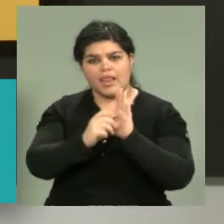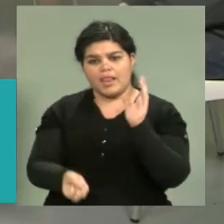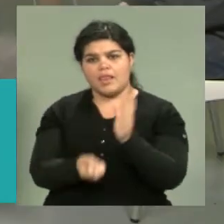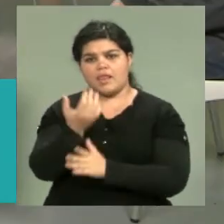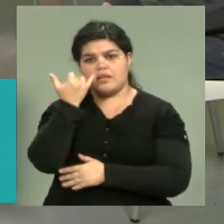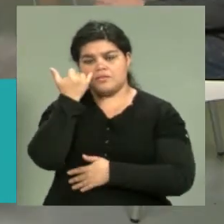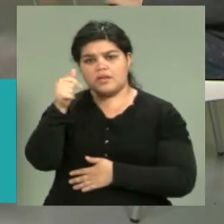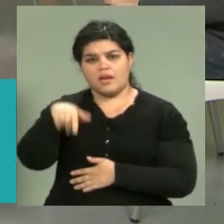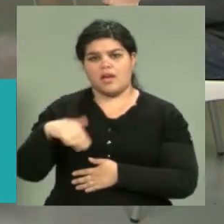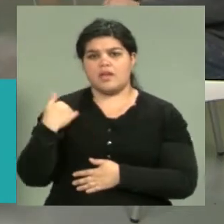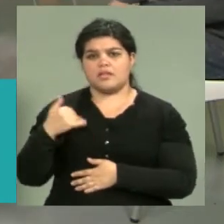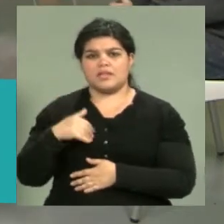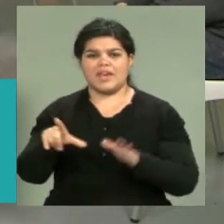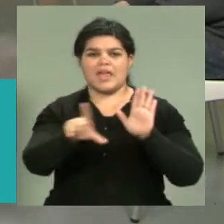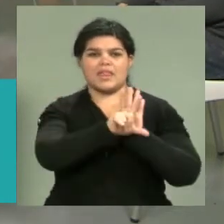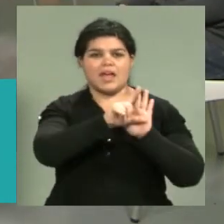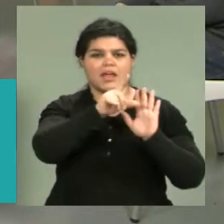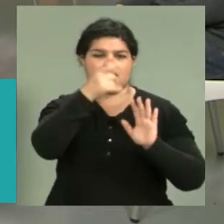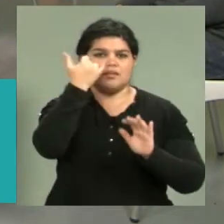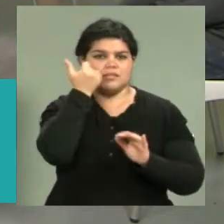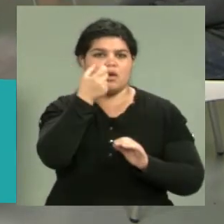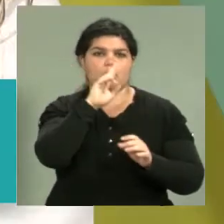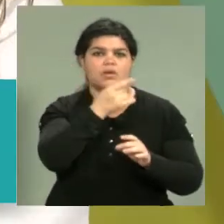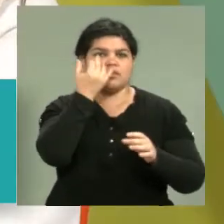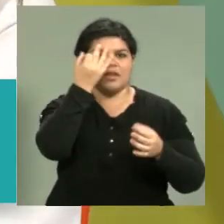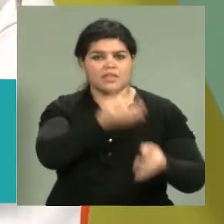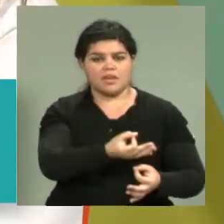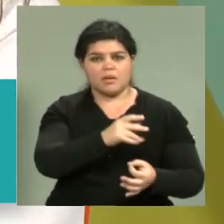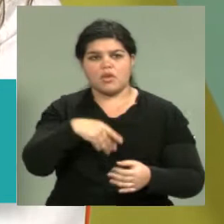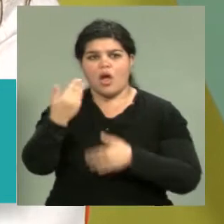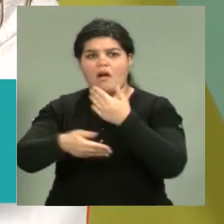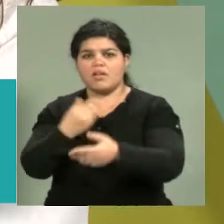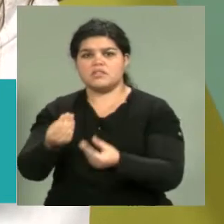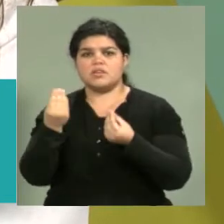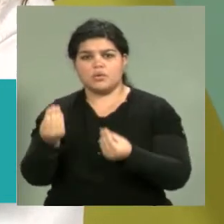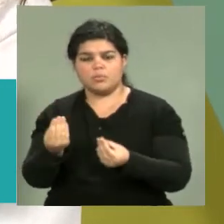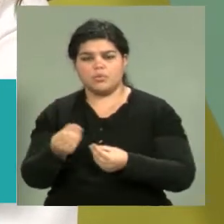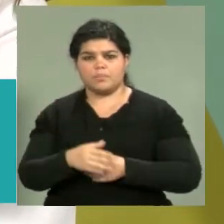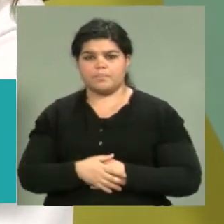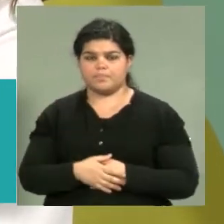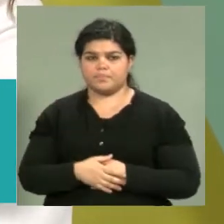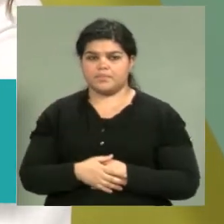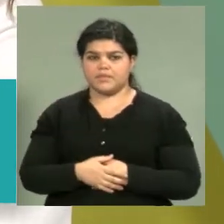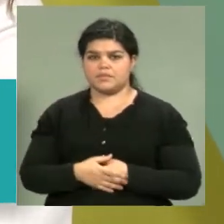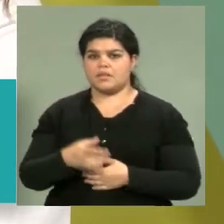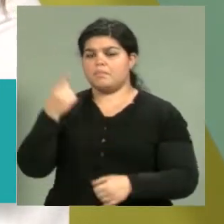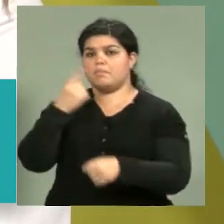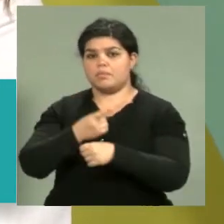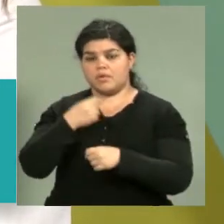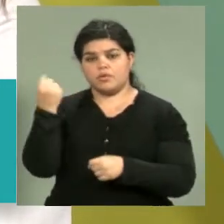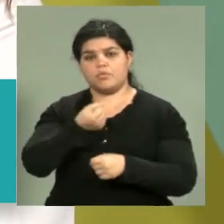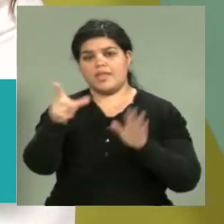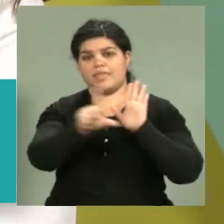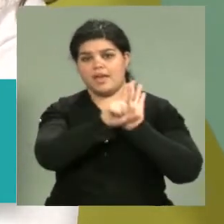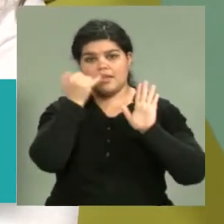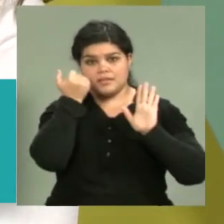en la Argentina una de muerte digna, pero para que se siga avanzando. En primer lugar, creo que hay que tener en cuenta la legislación vigente, porque